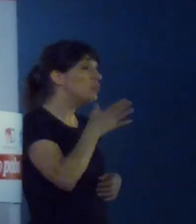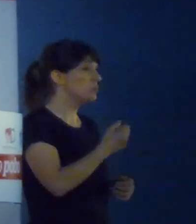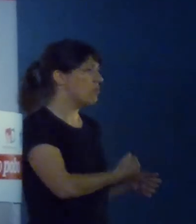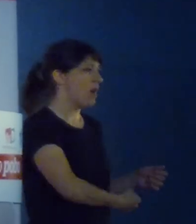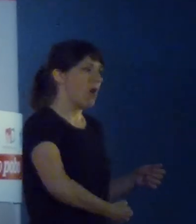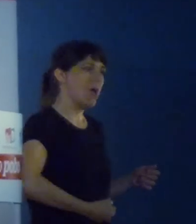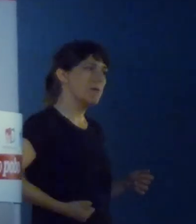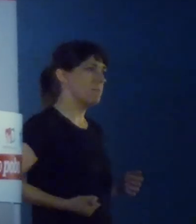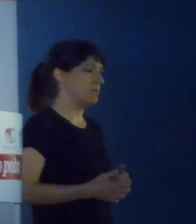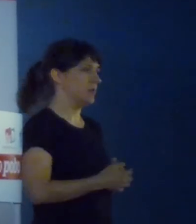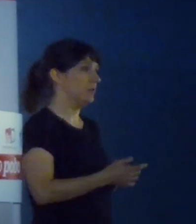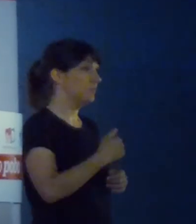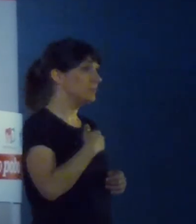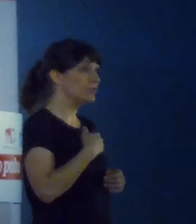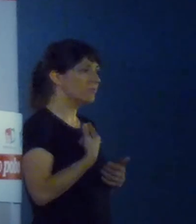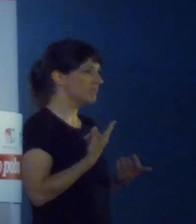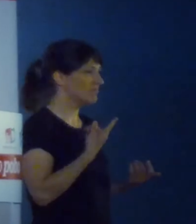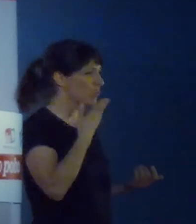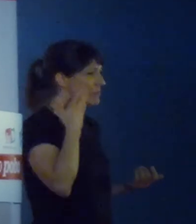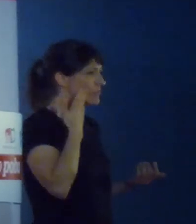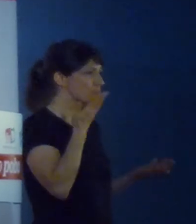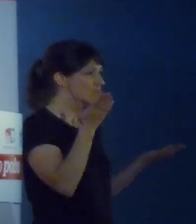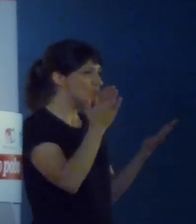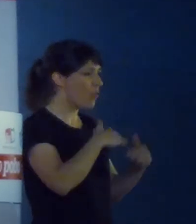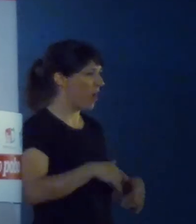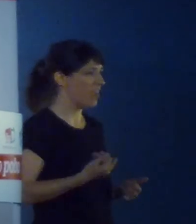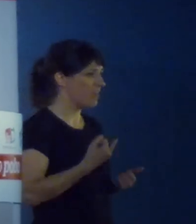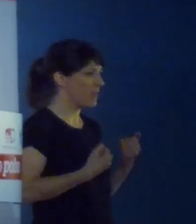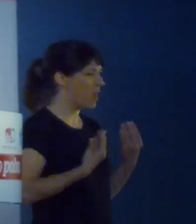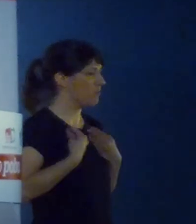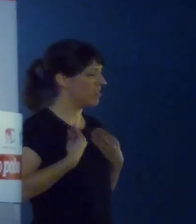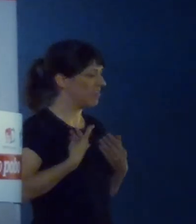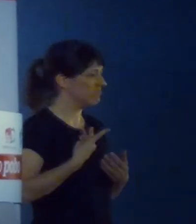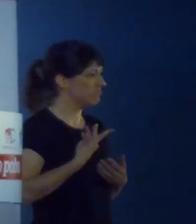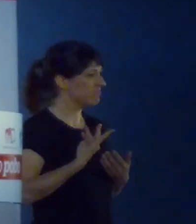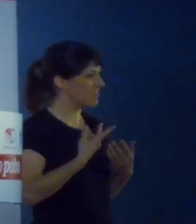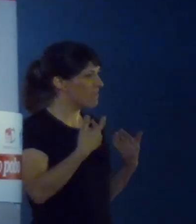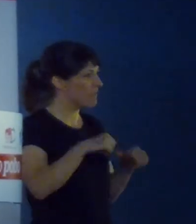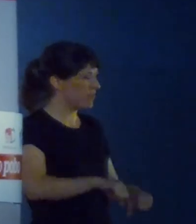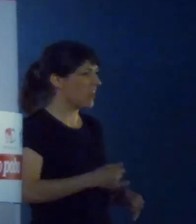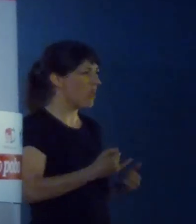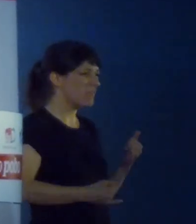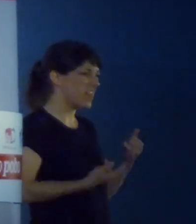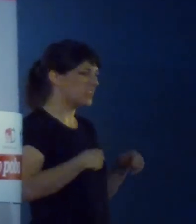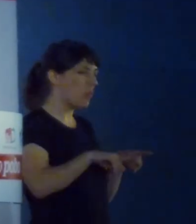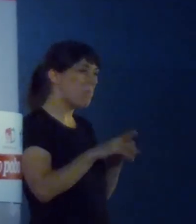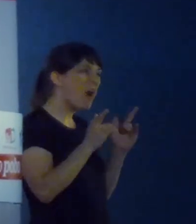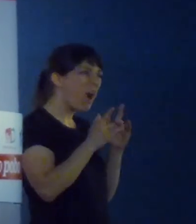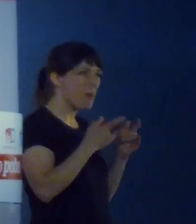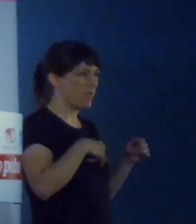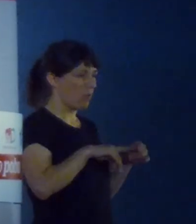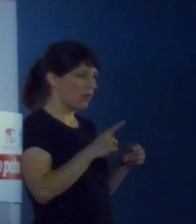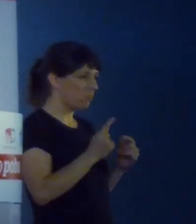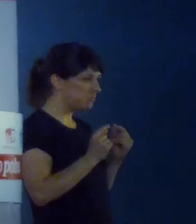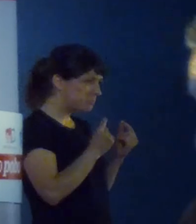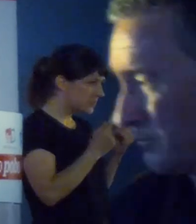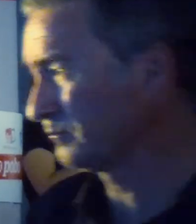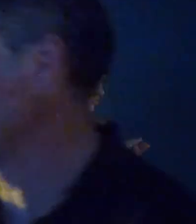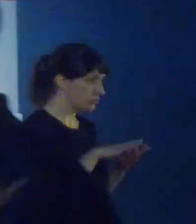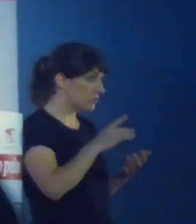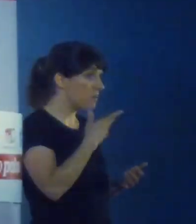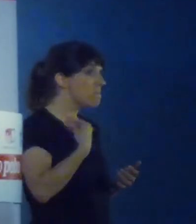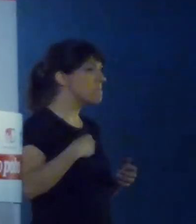tiñan. Quedei deshonrada, murcharon a vida. Fixeronme un leito de toxos e silvas. E, en tanto,